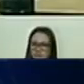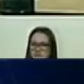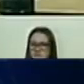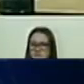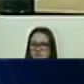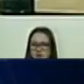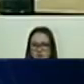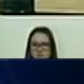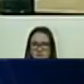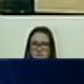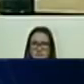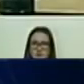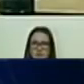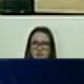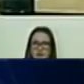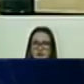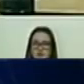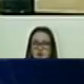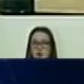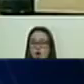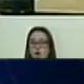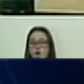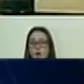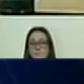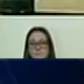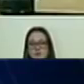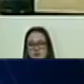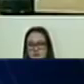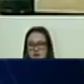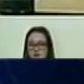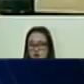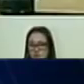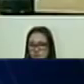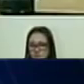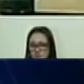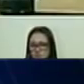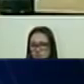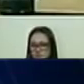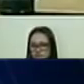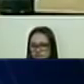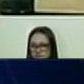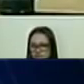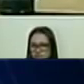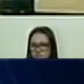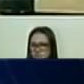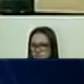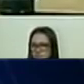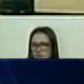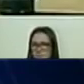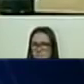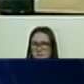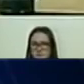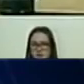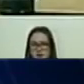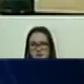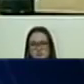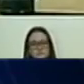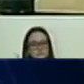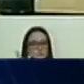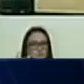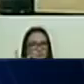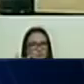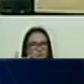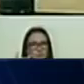a nombrar a ninguno, porque yo me reúno regularmente con empresarios del país a conversar, a escucharlos.